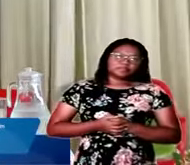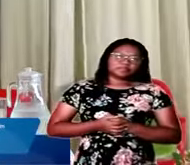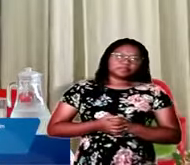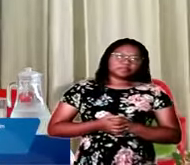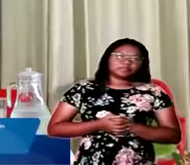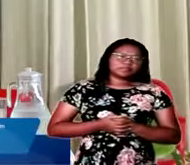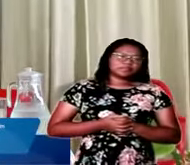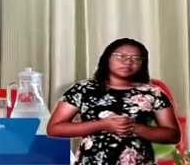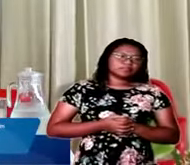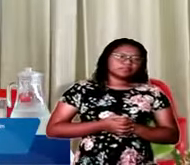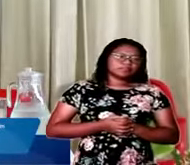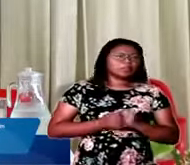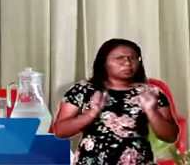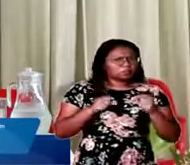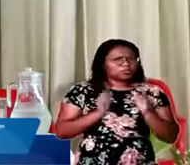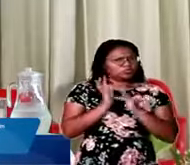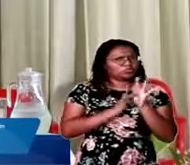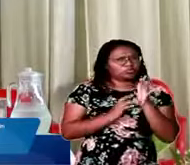Él podría haber dicho,